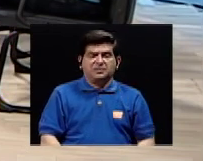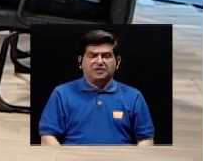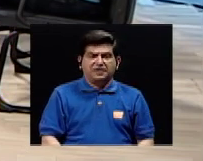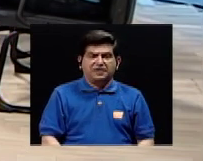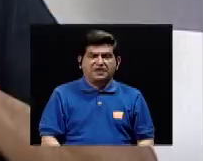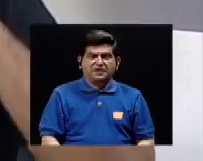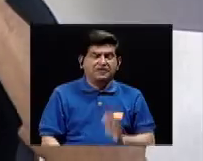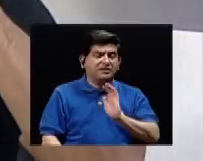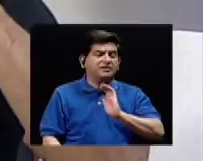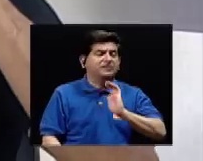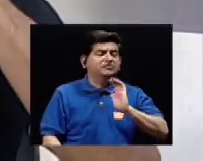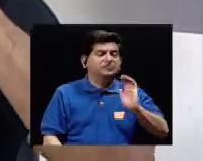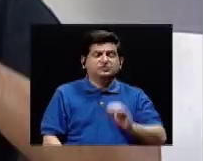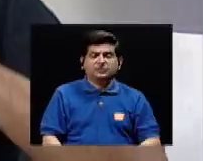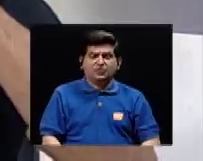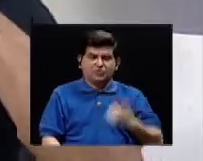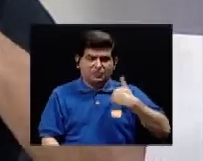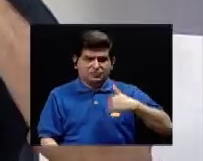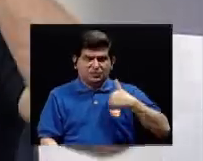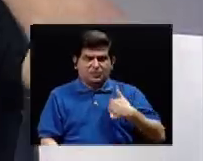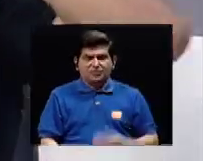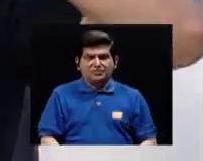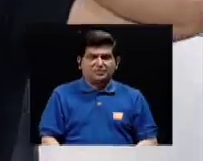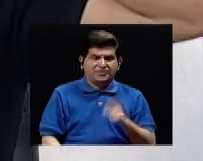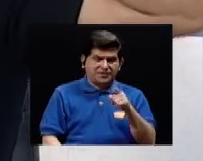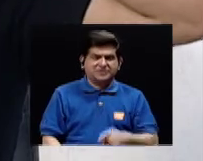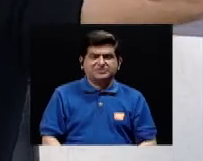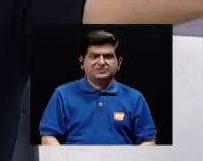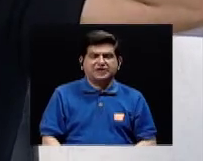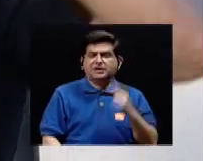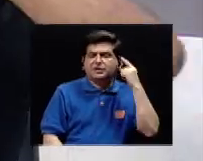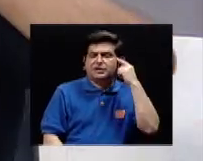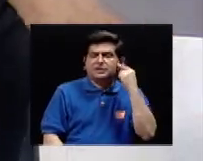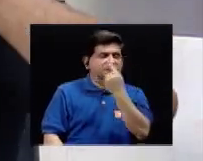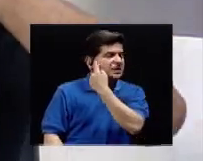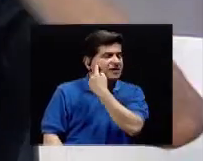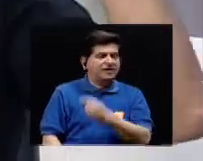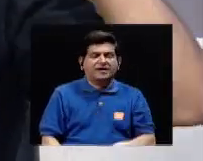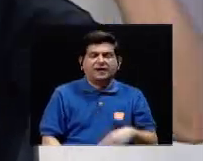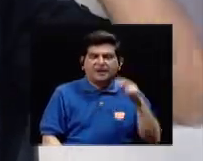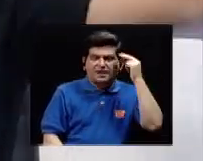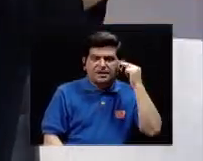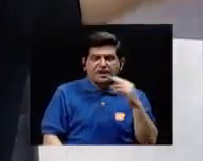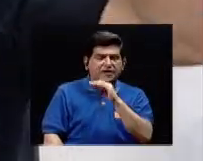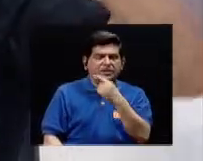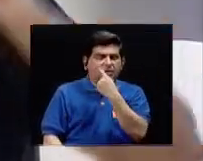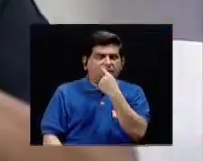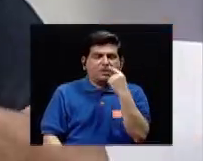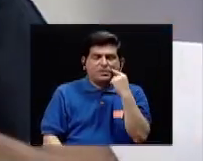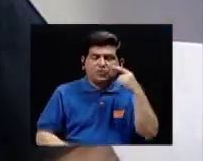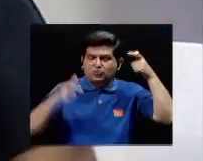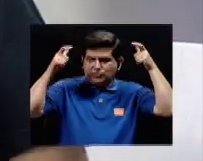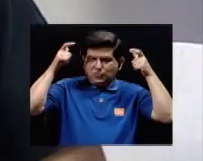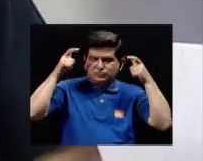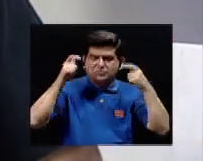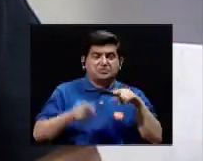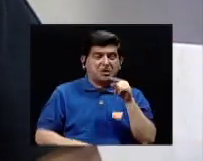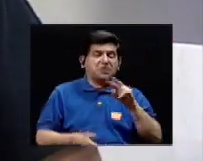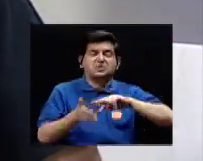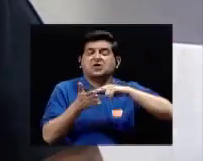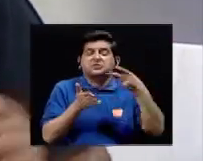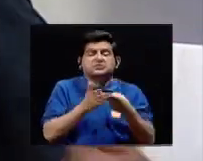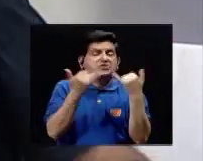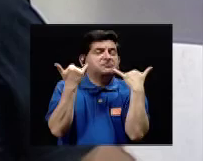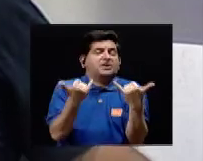los chiquitos varones se pintan las patillas negras, ajá, y el bigote, ¿verdad? Y sombrero, y eso somos, ¿no?